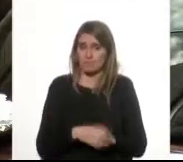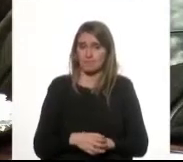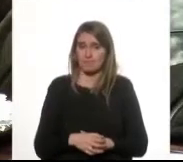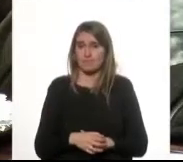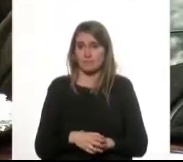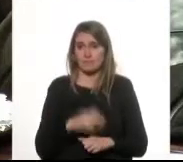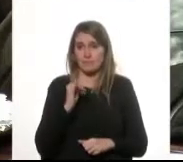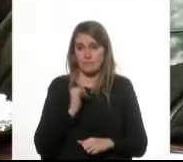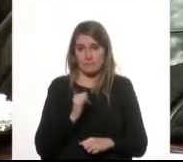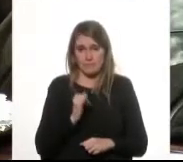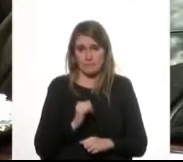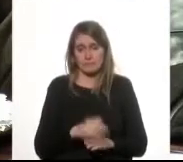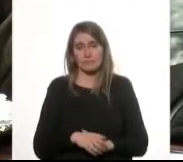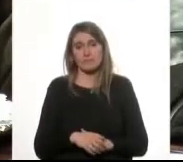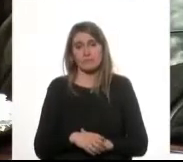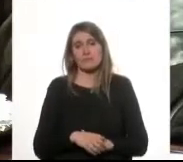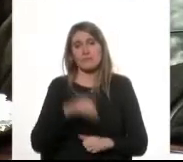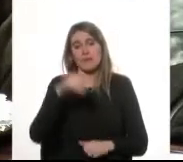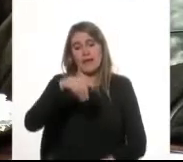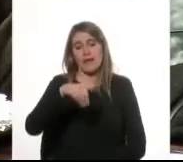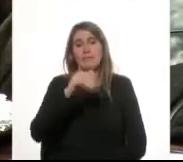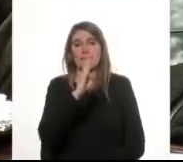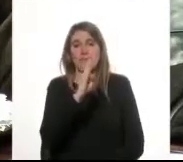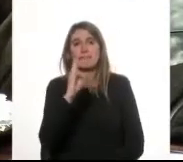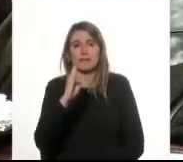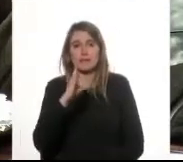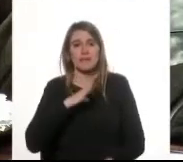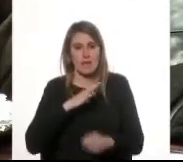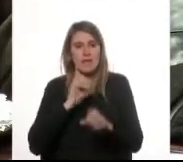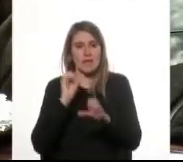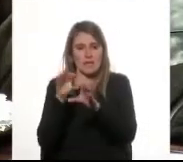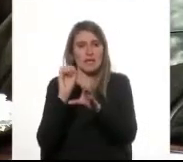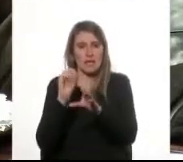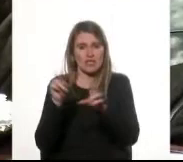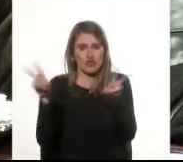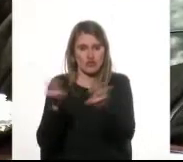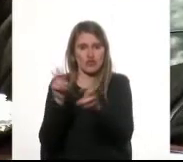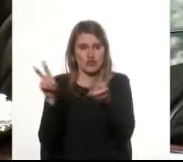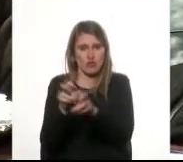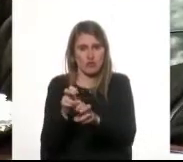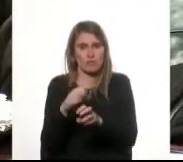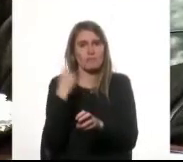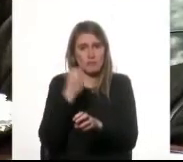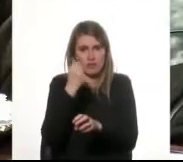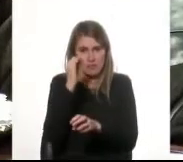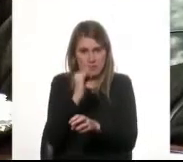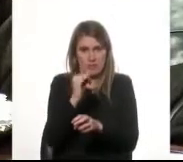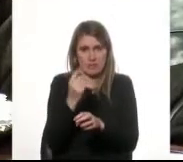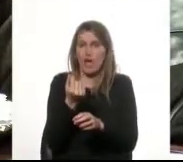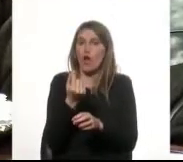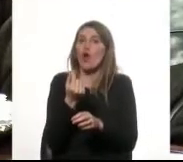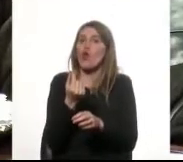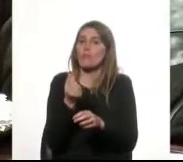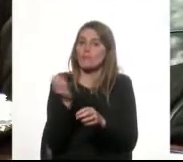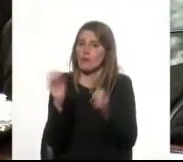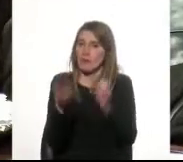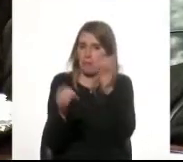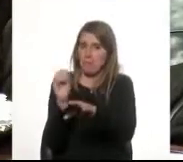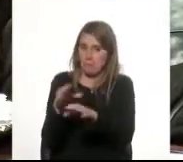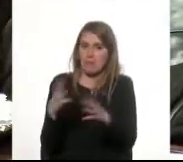Sí. El MPP tiene ingresos importantes desde el punto de vista económico.